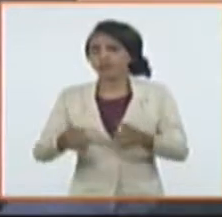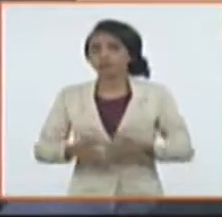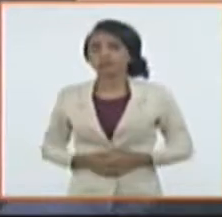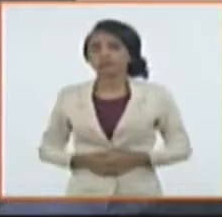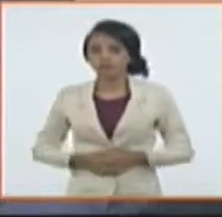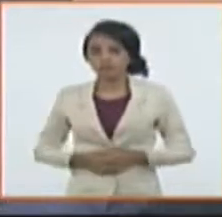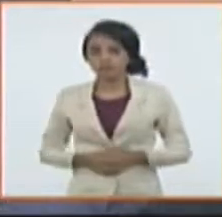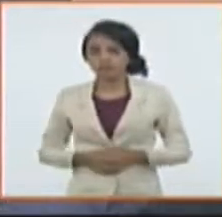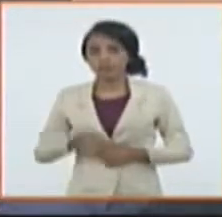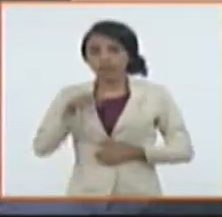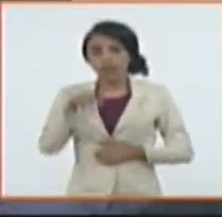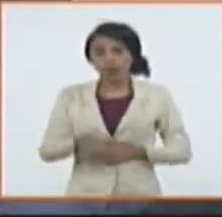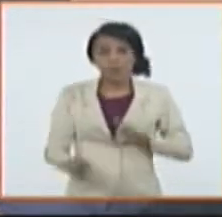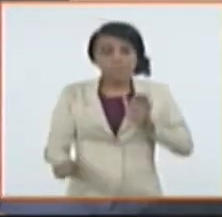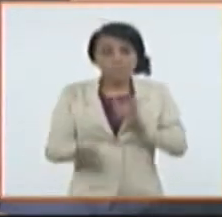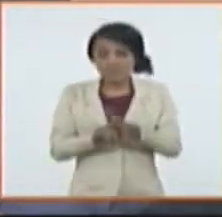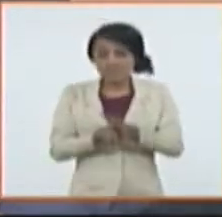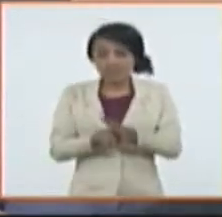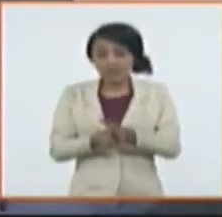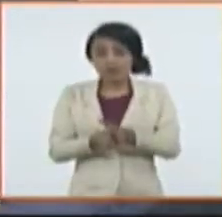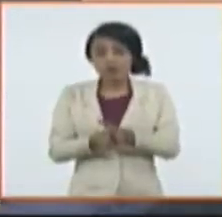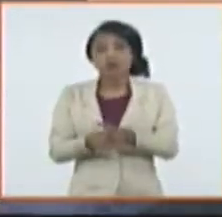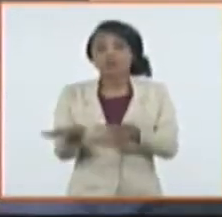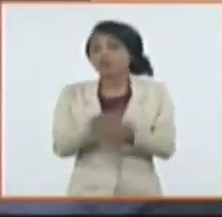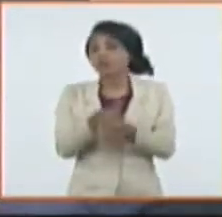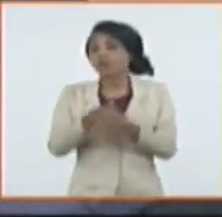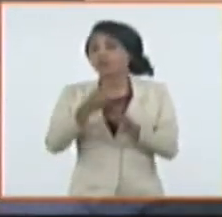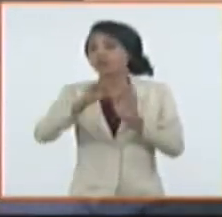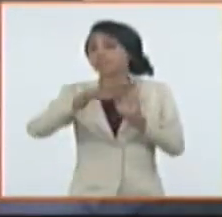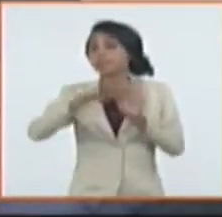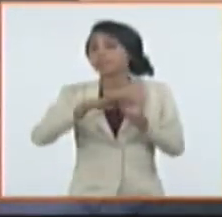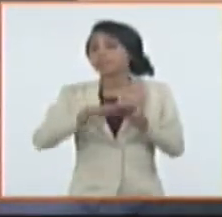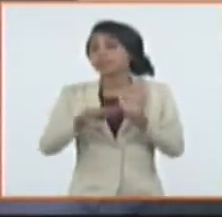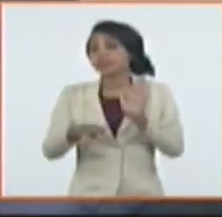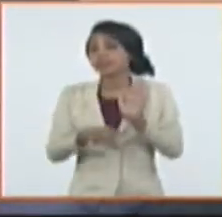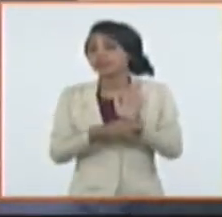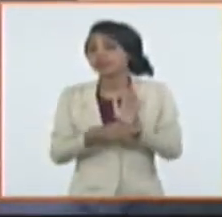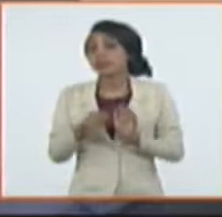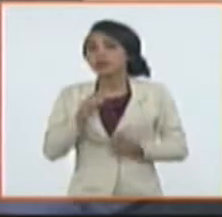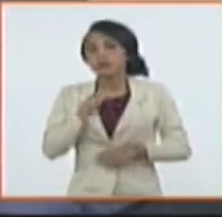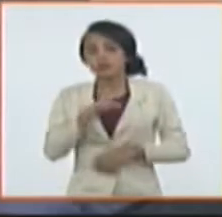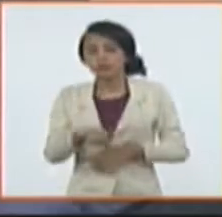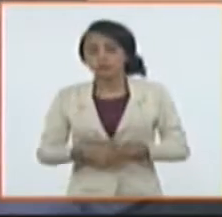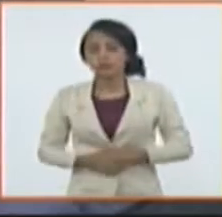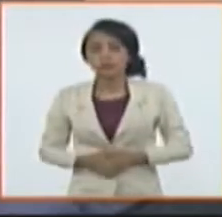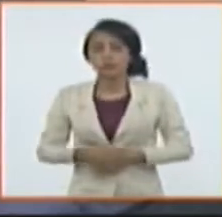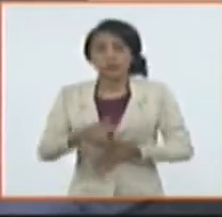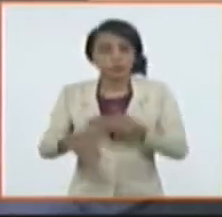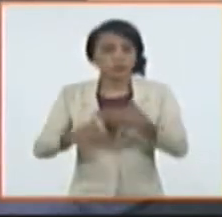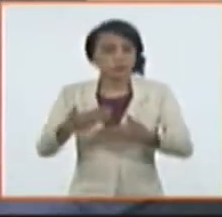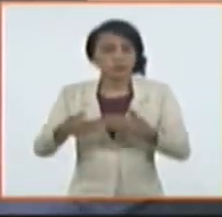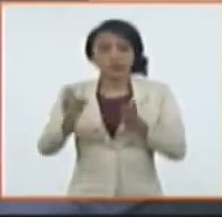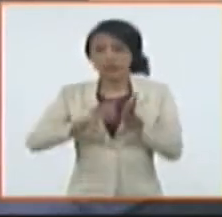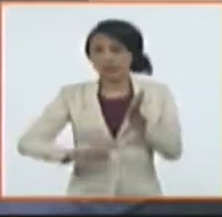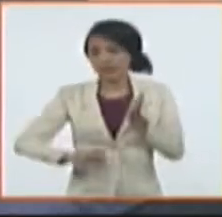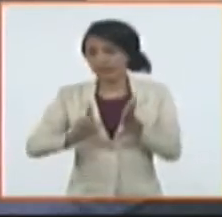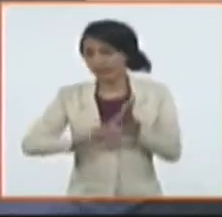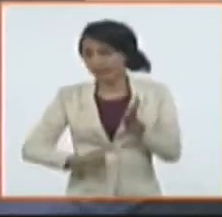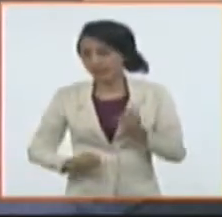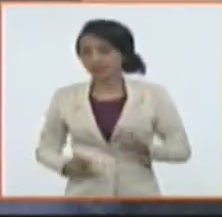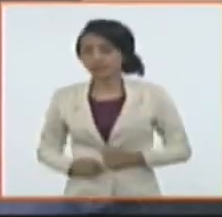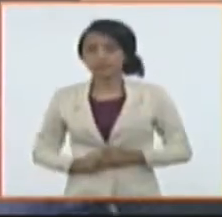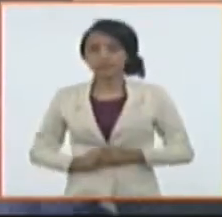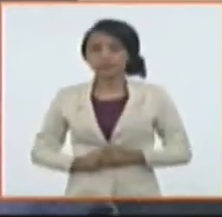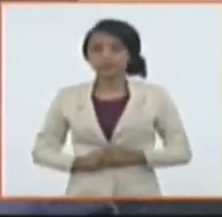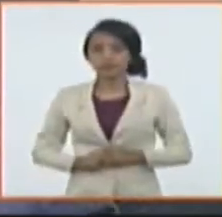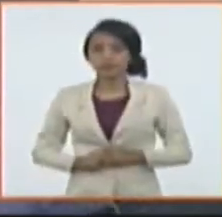Ahora, cuando se empezaron a aplicar un grupo de estas medidas, como fueron la persecución energética, todos los suministros de energía, la